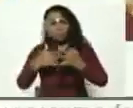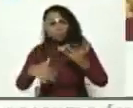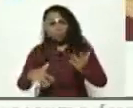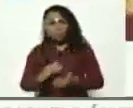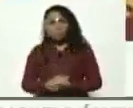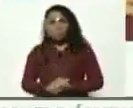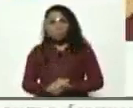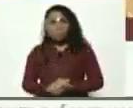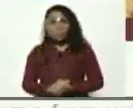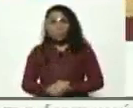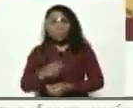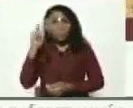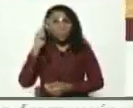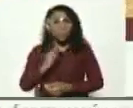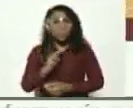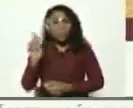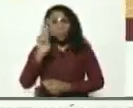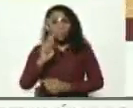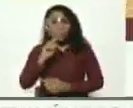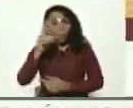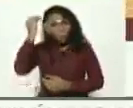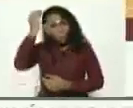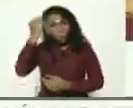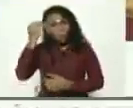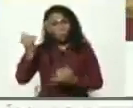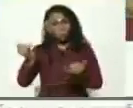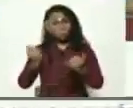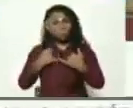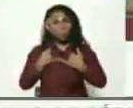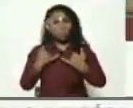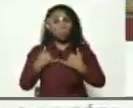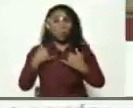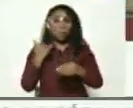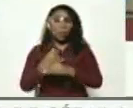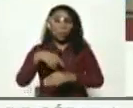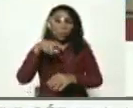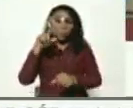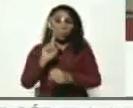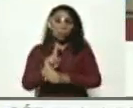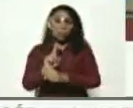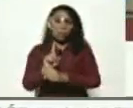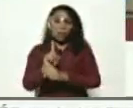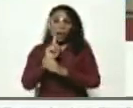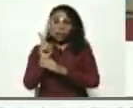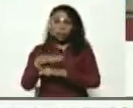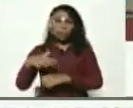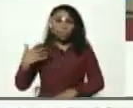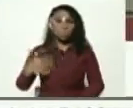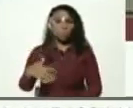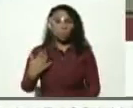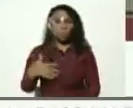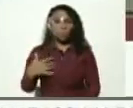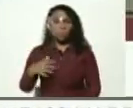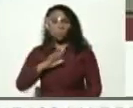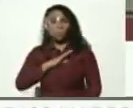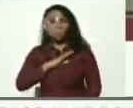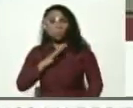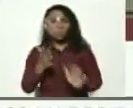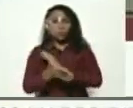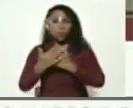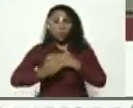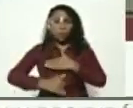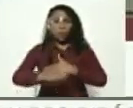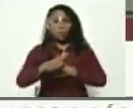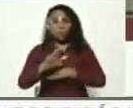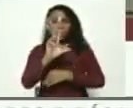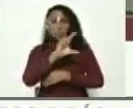Bolívar perteneció a una clase que se pensaba a sí misma como la única con esos derechos y que a lo largo de 300